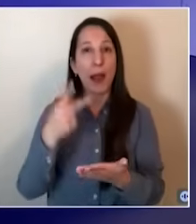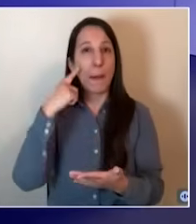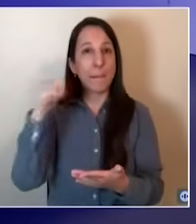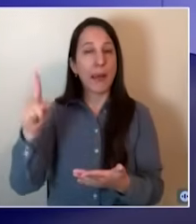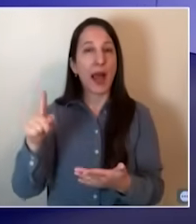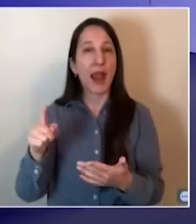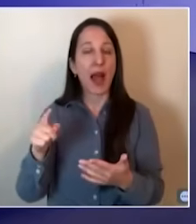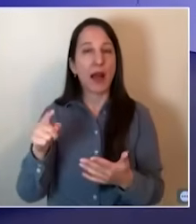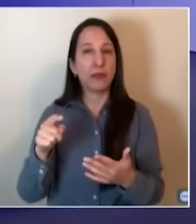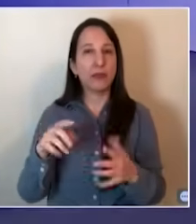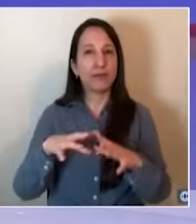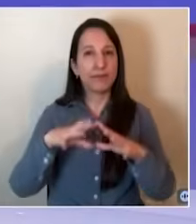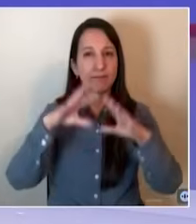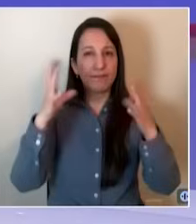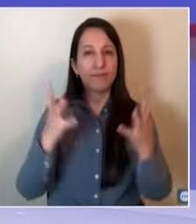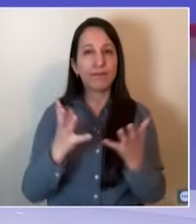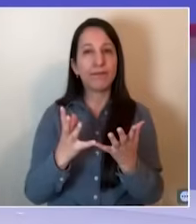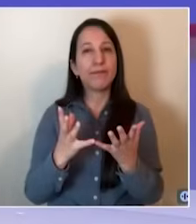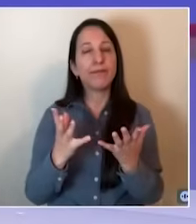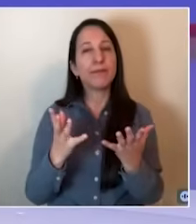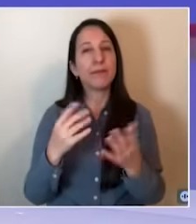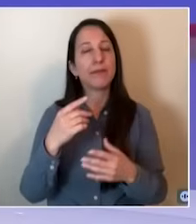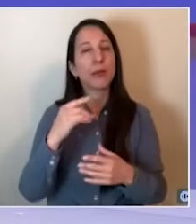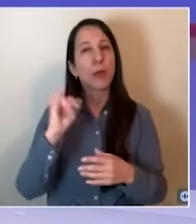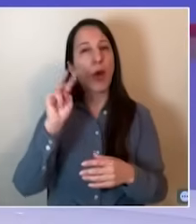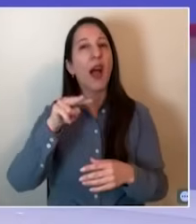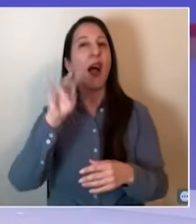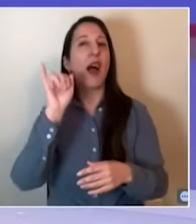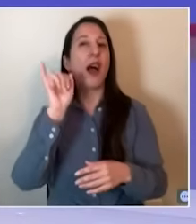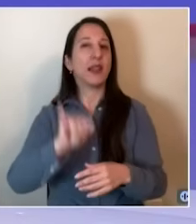extrapolar y decir con este sondeo